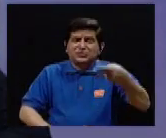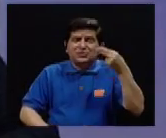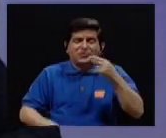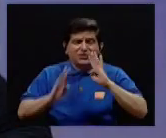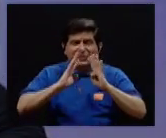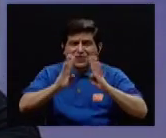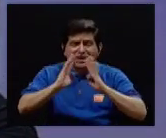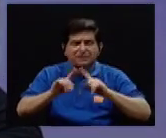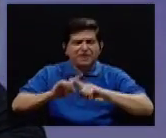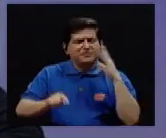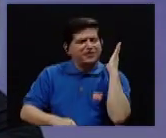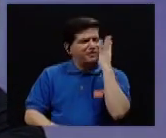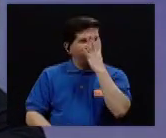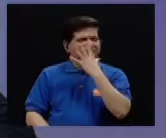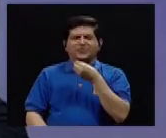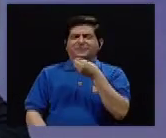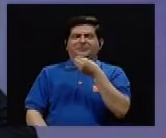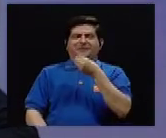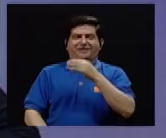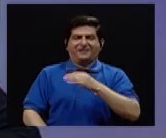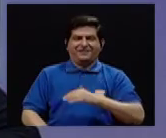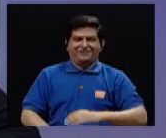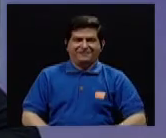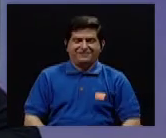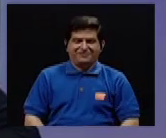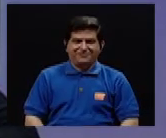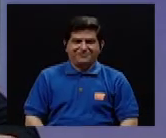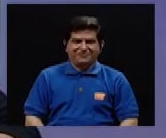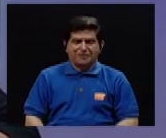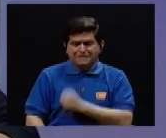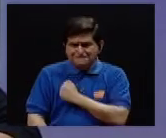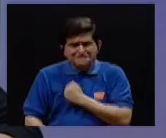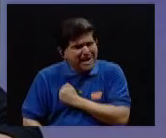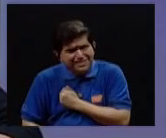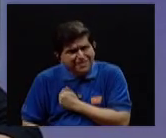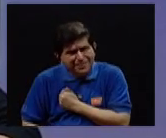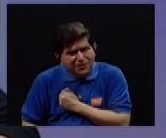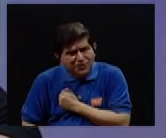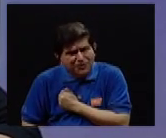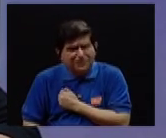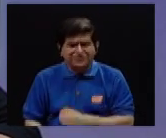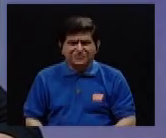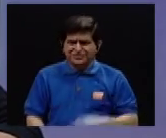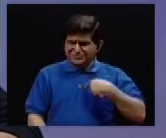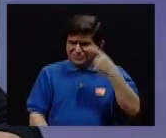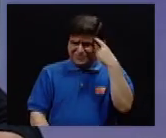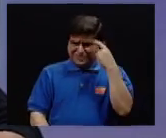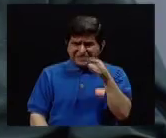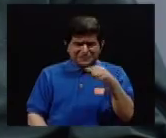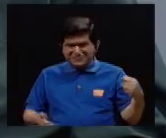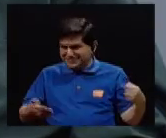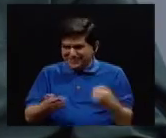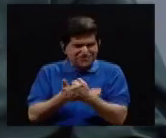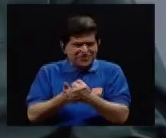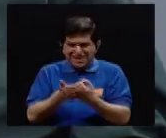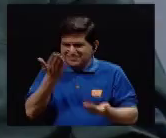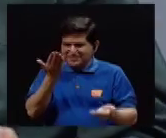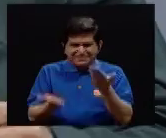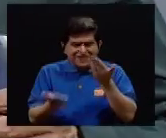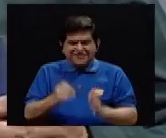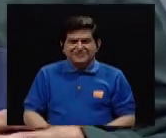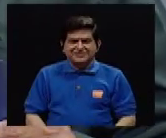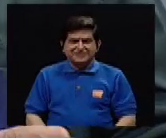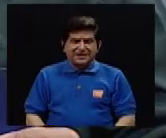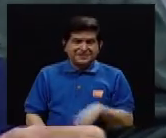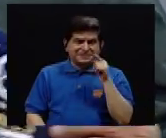la historia, ¿verdad? Pero bellísimo, ¿verdad? Y la segunda vez... Perdón, se me ocurre pensar, ¿no lamentaste en